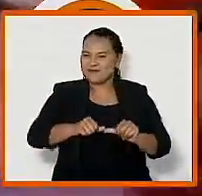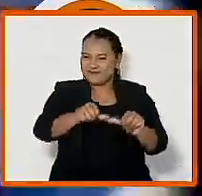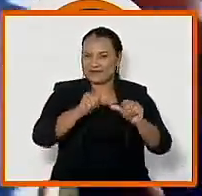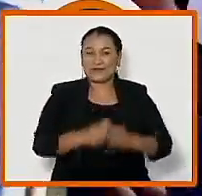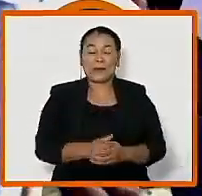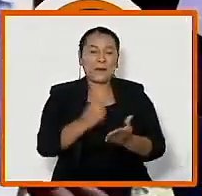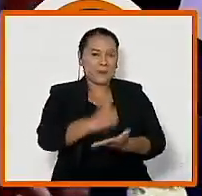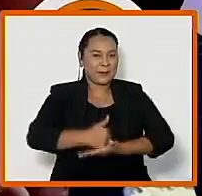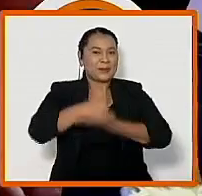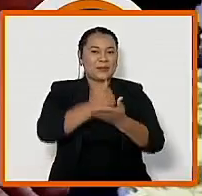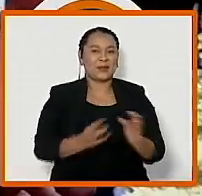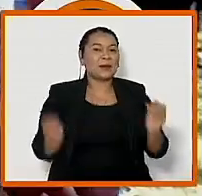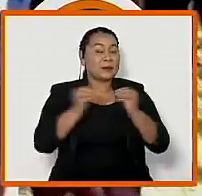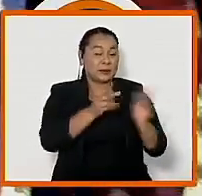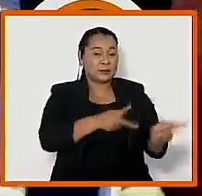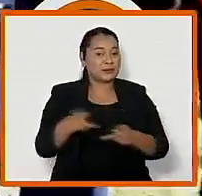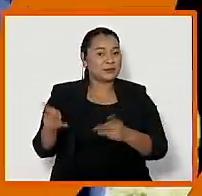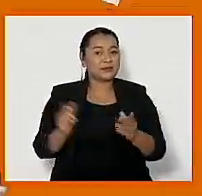ayudando más.